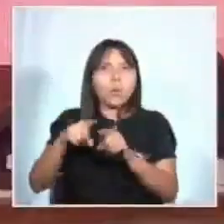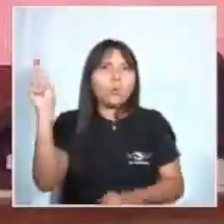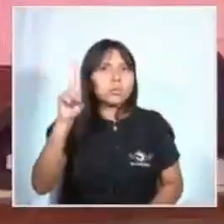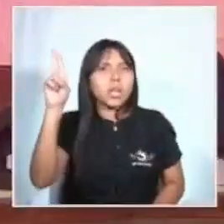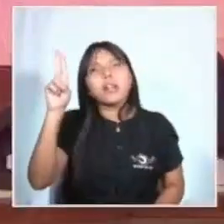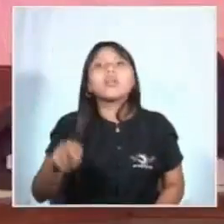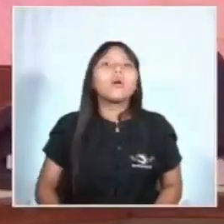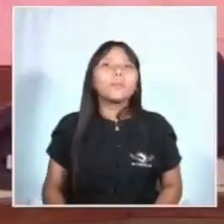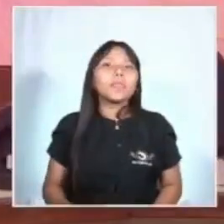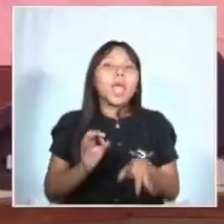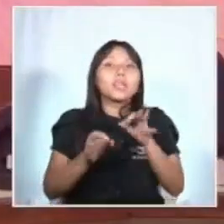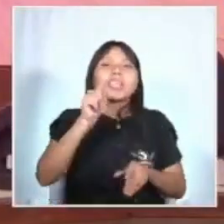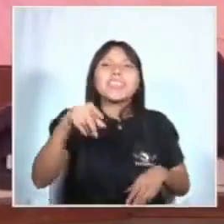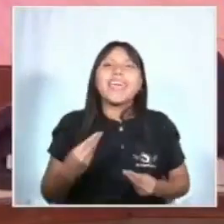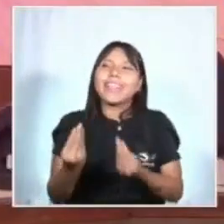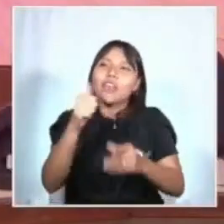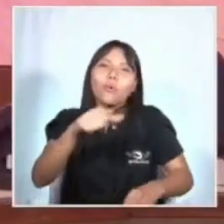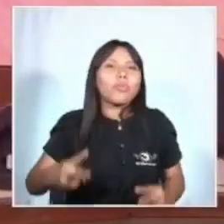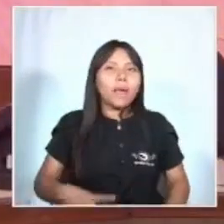Ahora, si te dieron una vida, gracias,